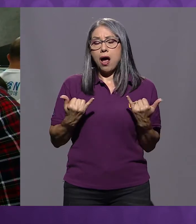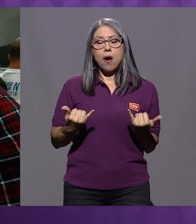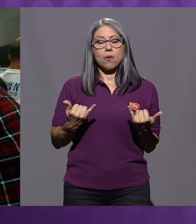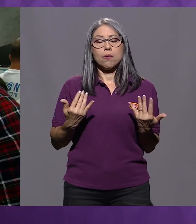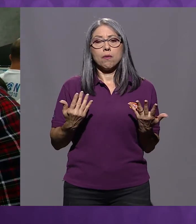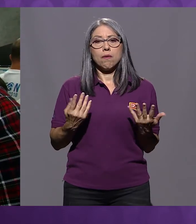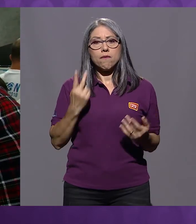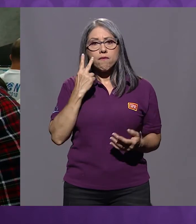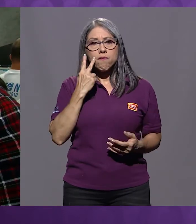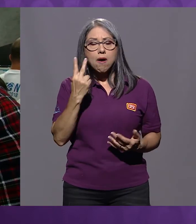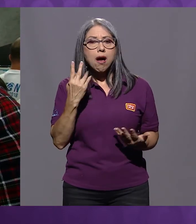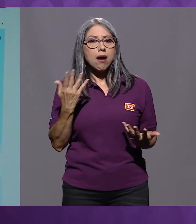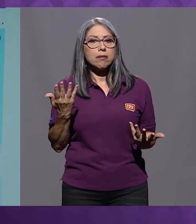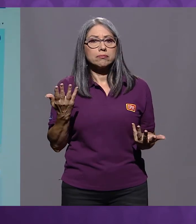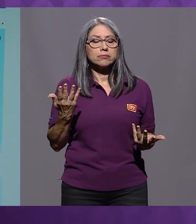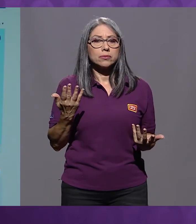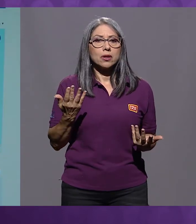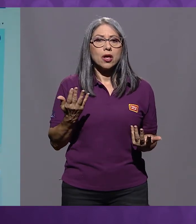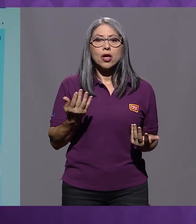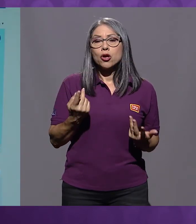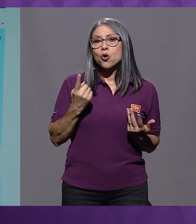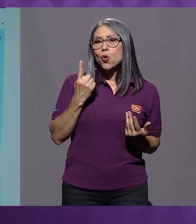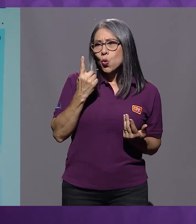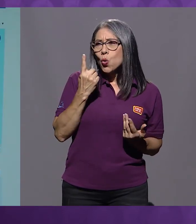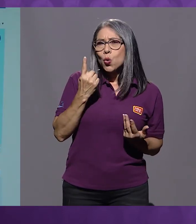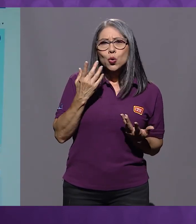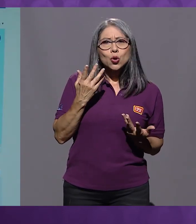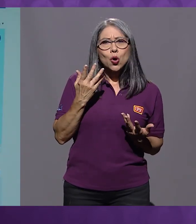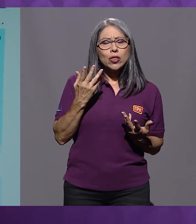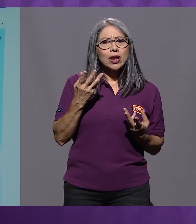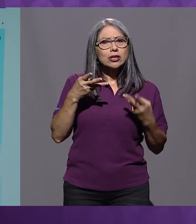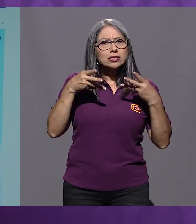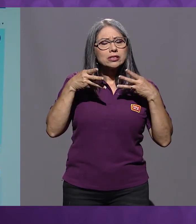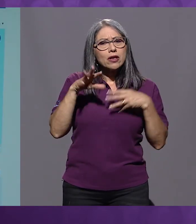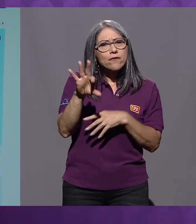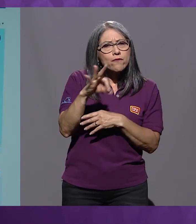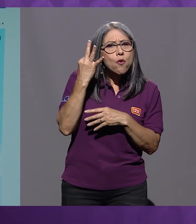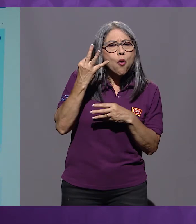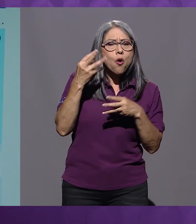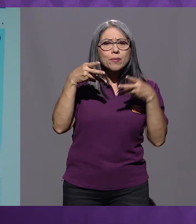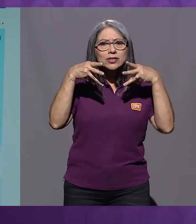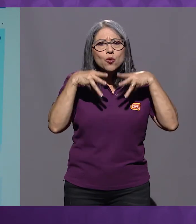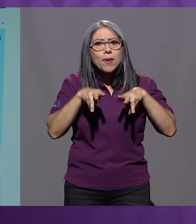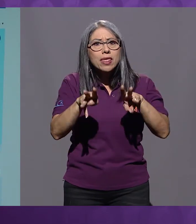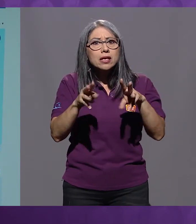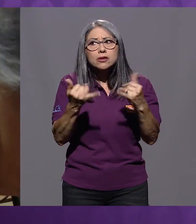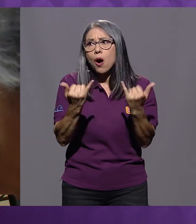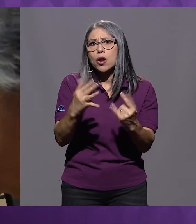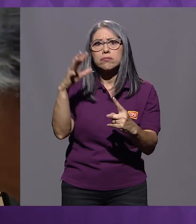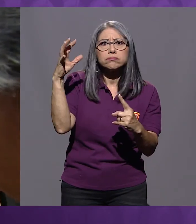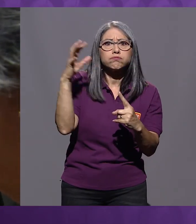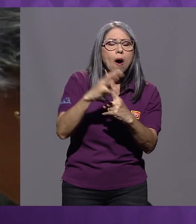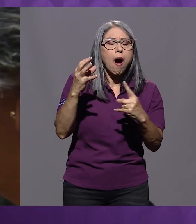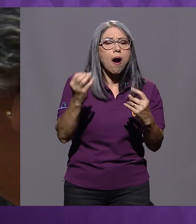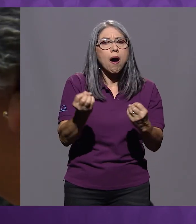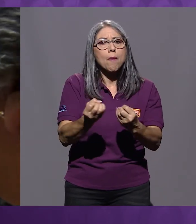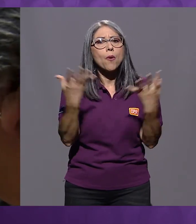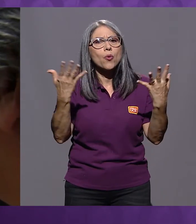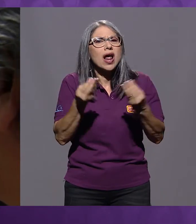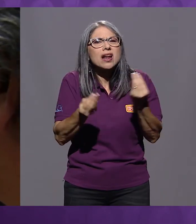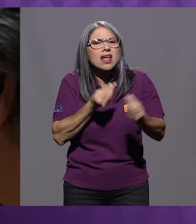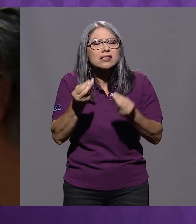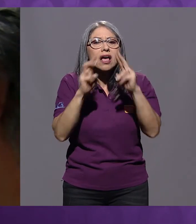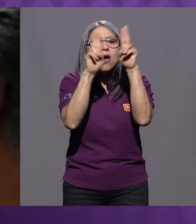vemos donde uno de los medios que se ha vuelto tan popular y son las redes sociales. Cada vez más